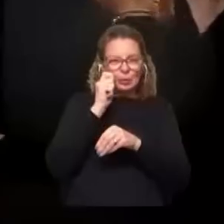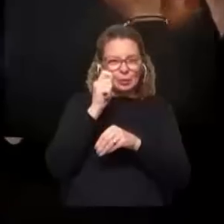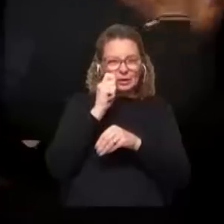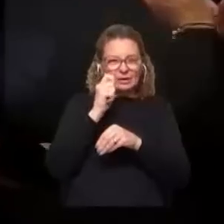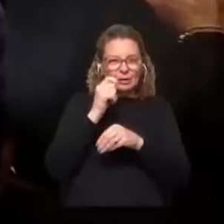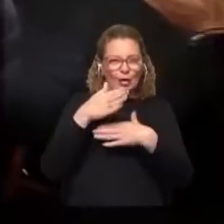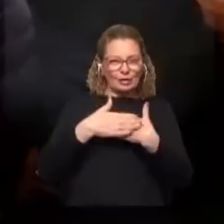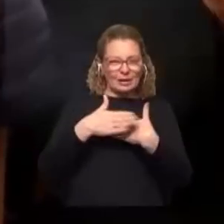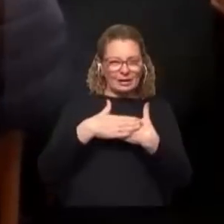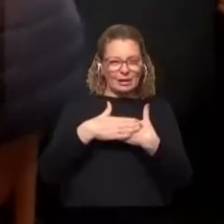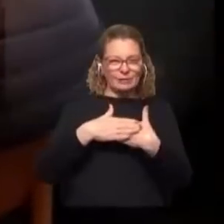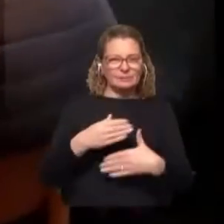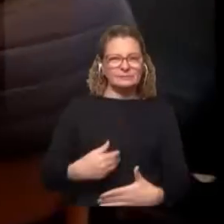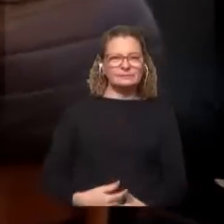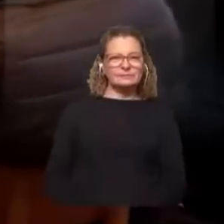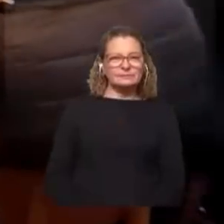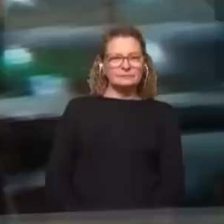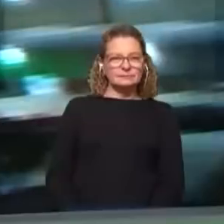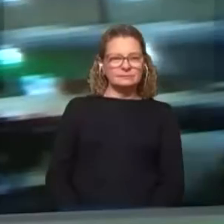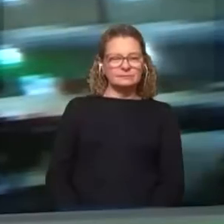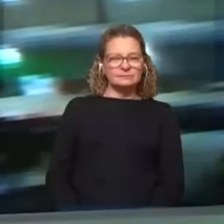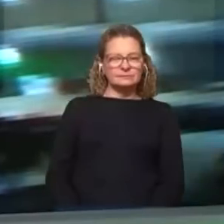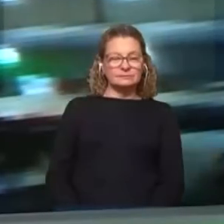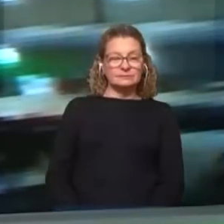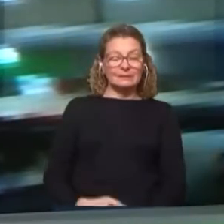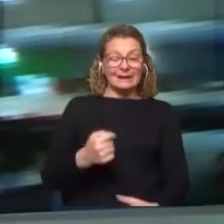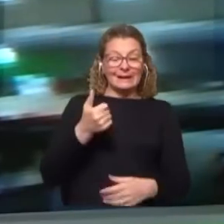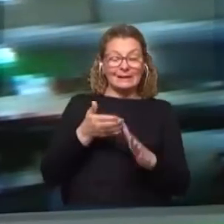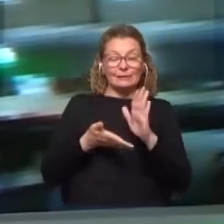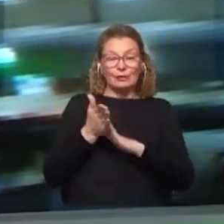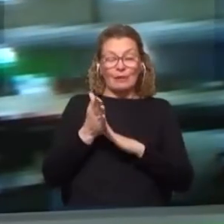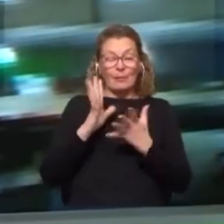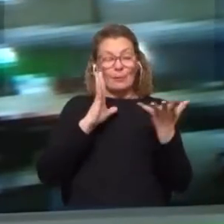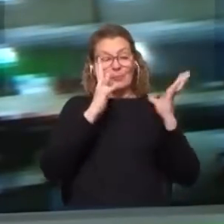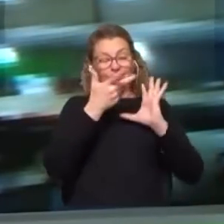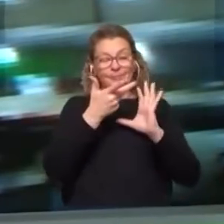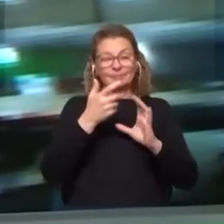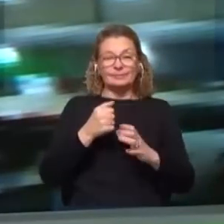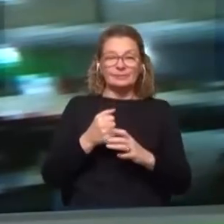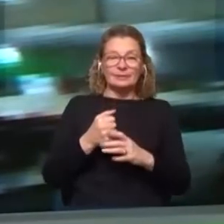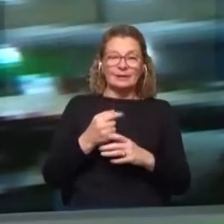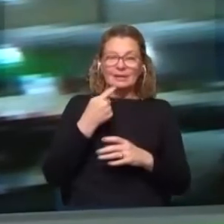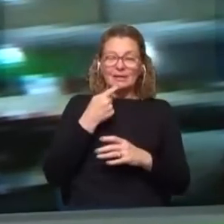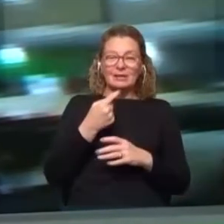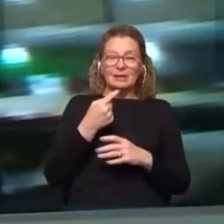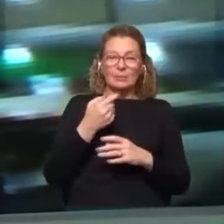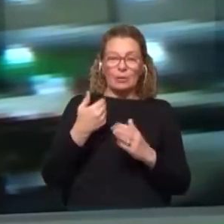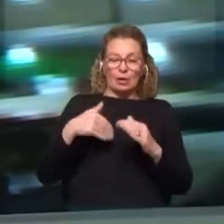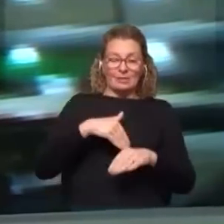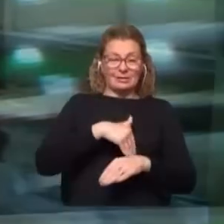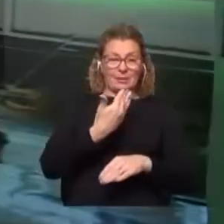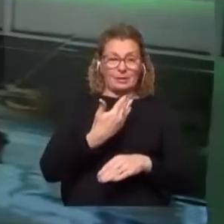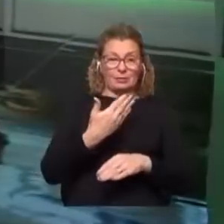de la región así de salida repasamos el pronóstico del tiempo sí les adelantamos que sube la temperatura